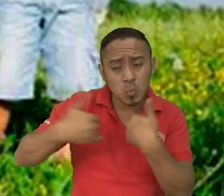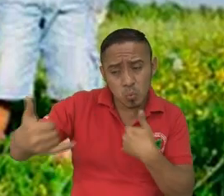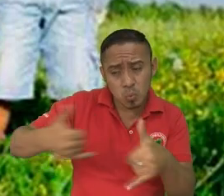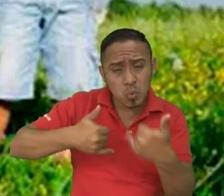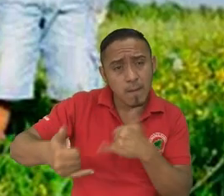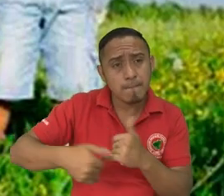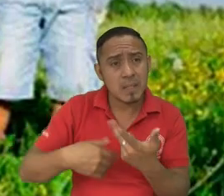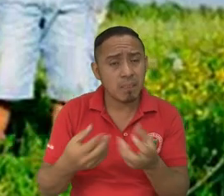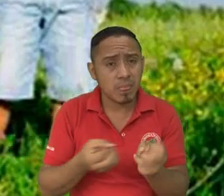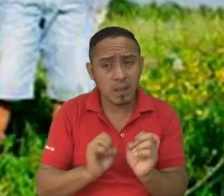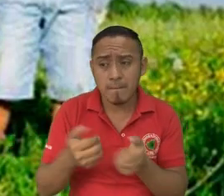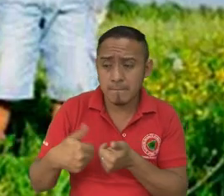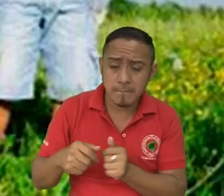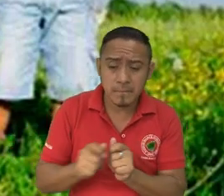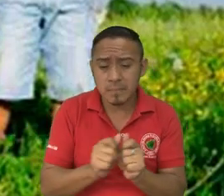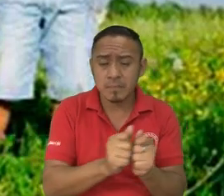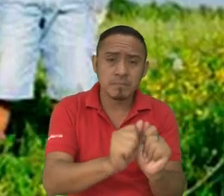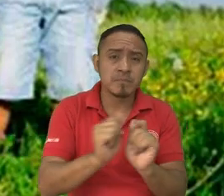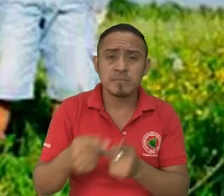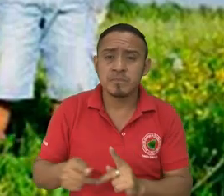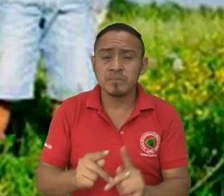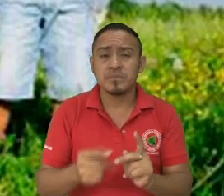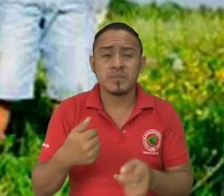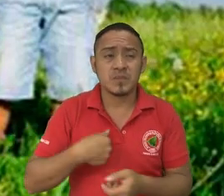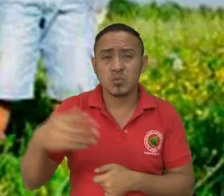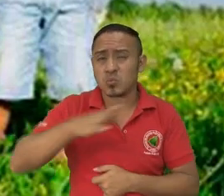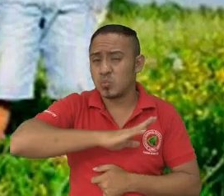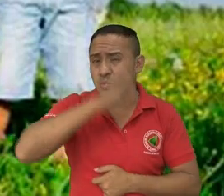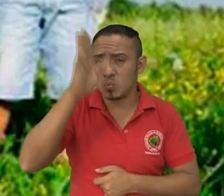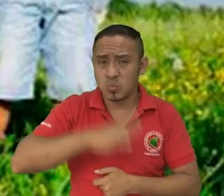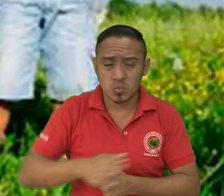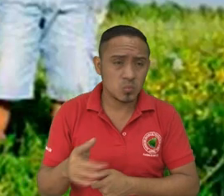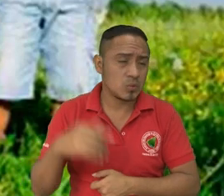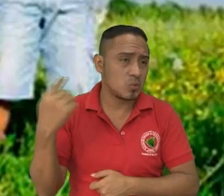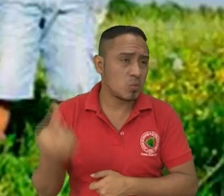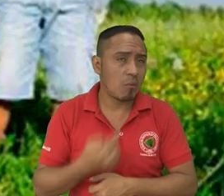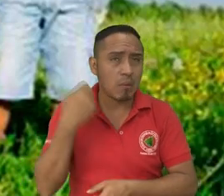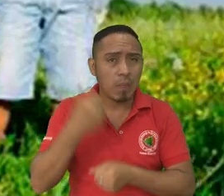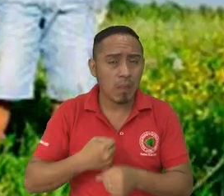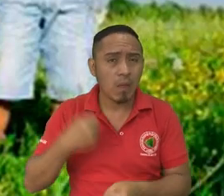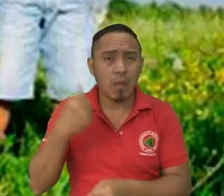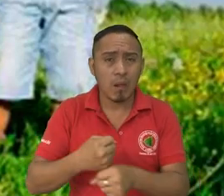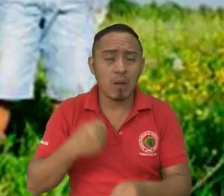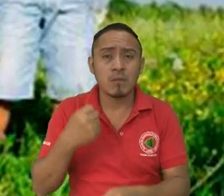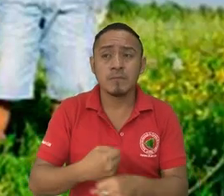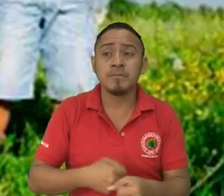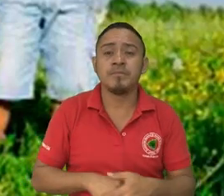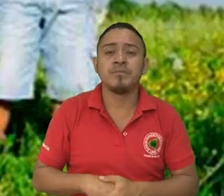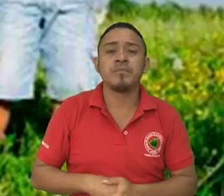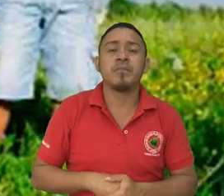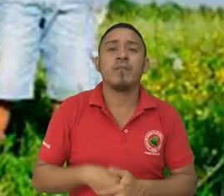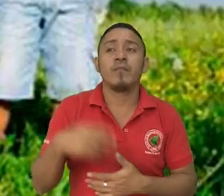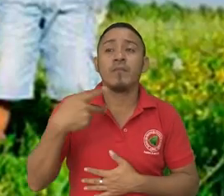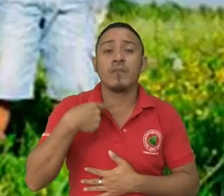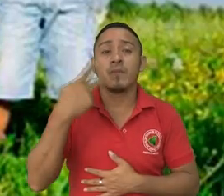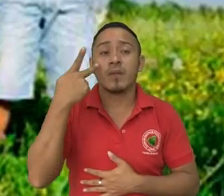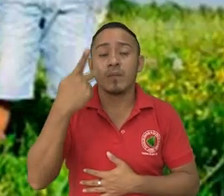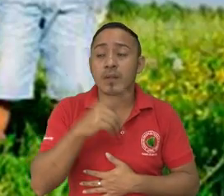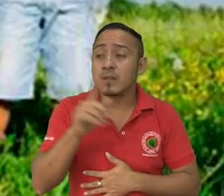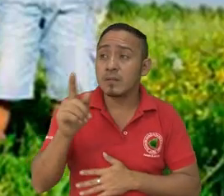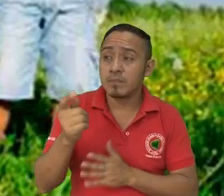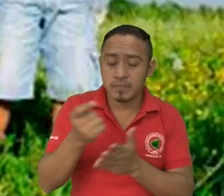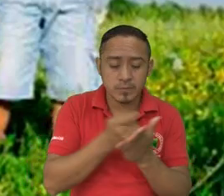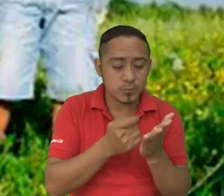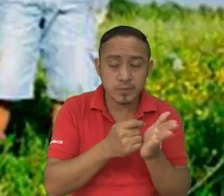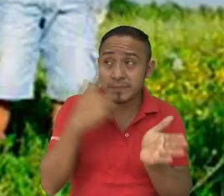conmigo, no salís conmigo, nunca estás conmigo, solo vivís trabajando. Si te digo, mira, papito, tu dibujito que